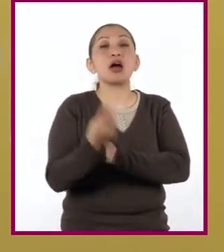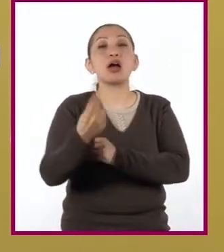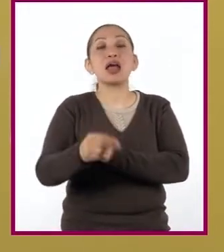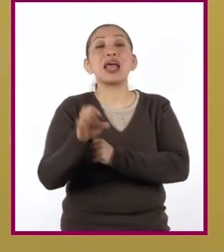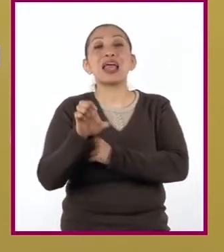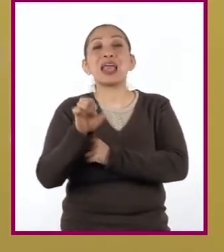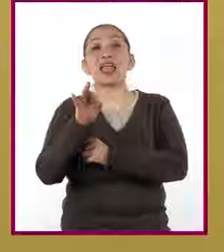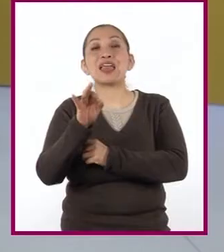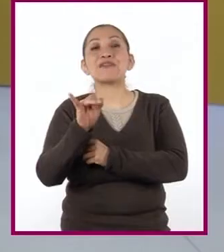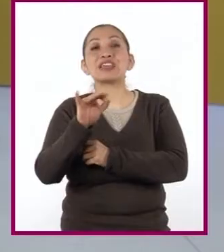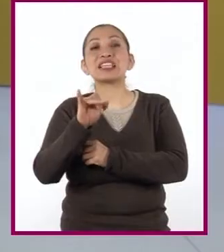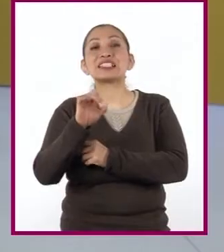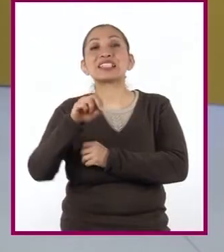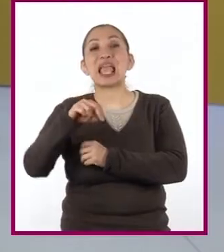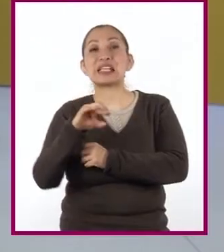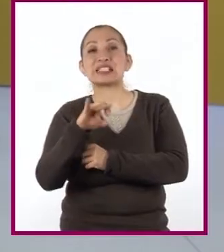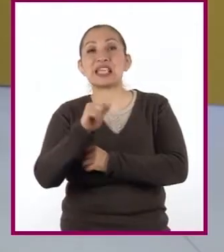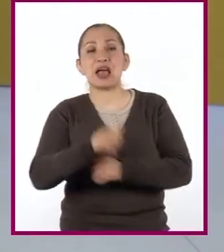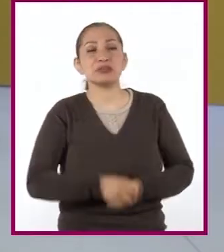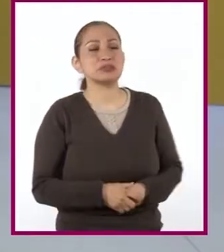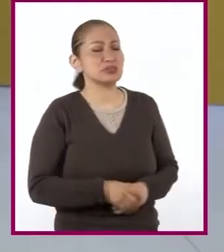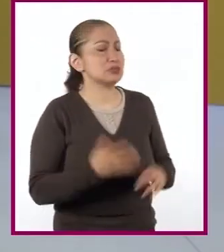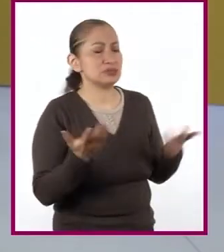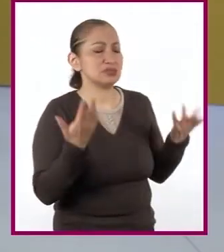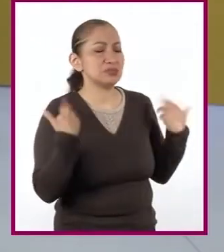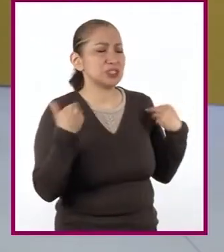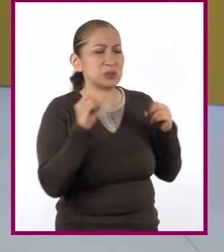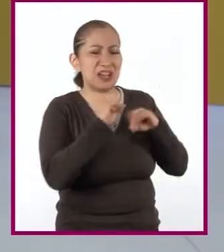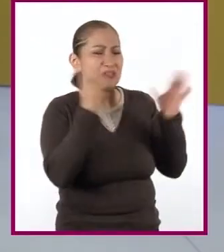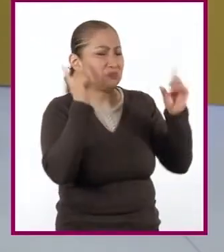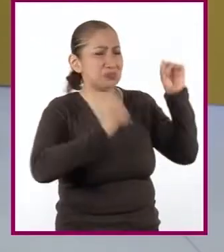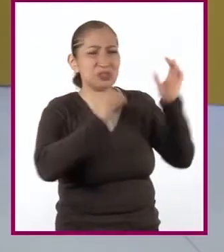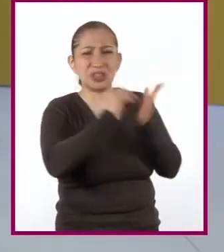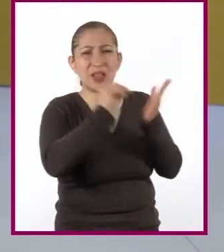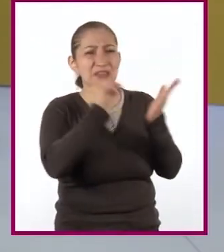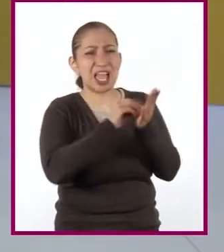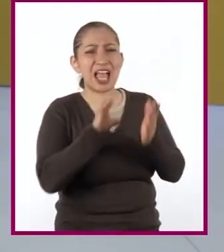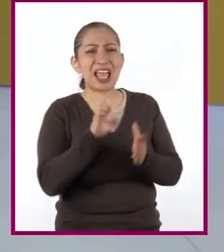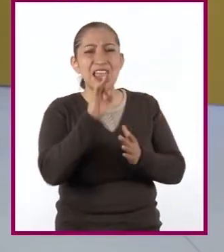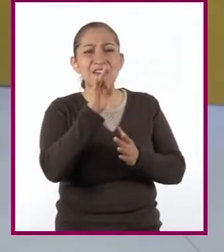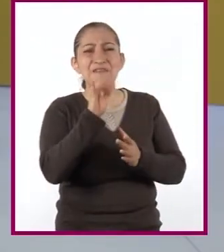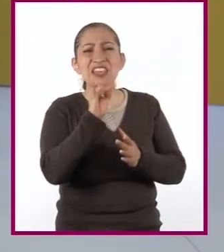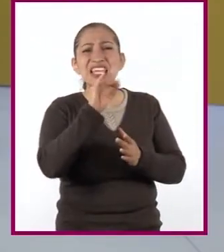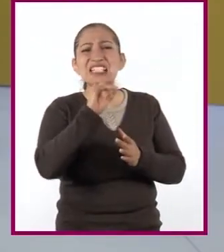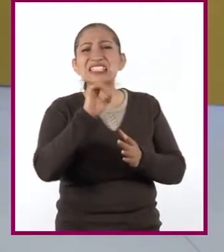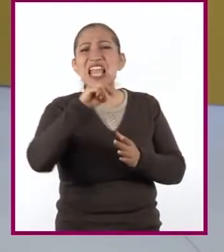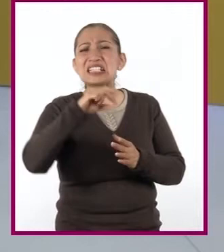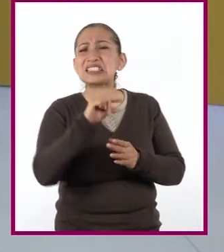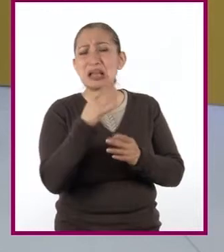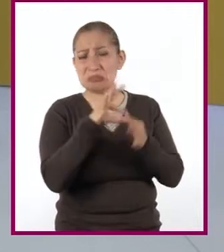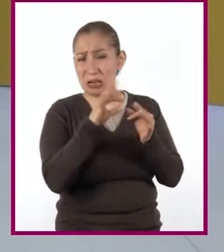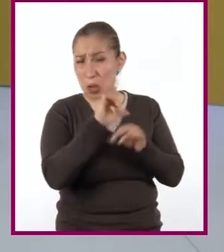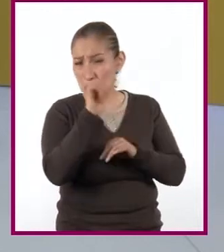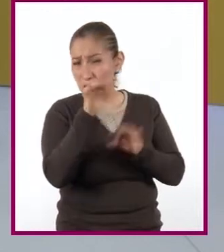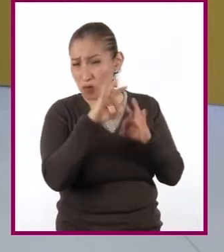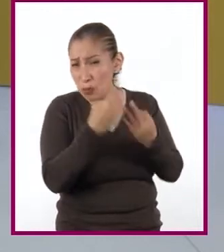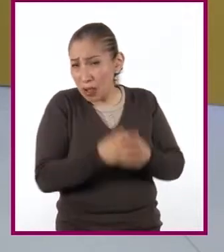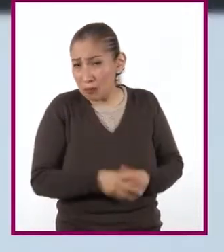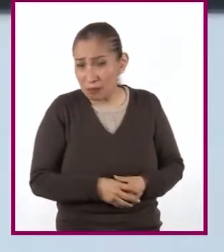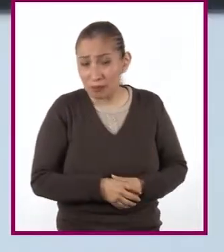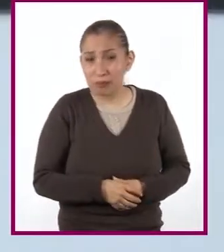la eficiencia. Maestro, no me queda muy claro esto de la eficiencia. ¿Podría explicármelo de otro